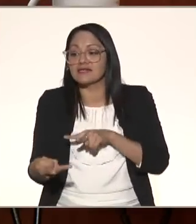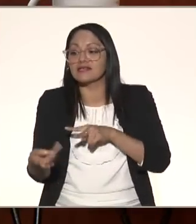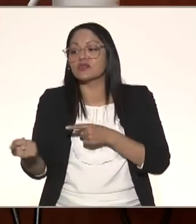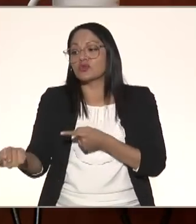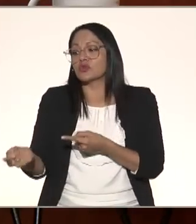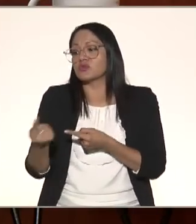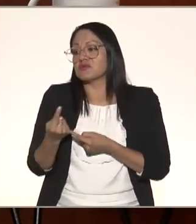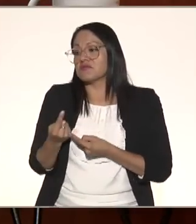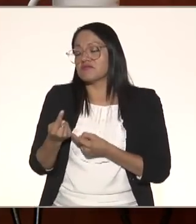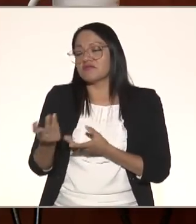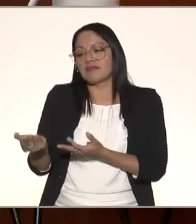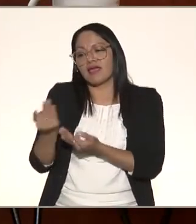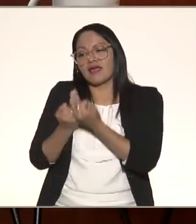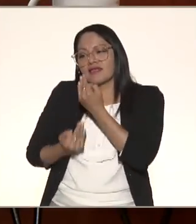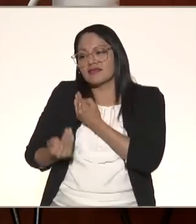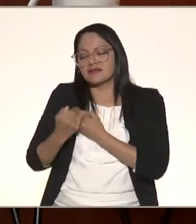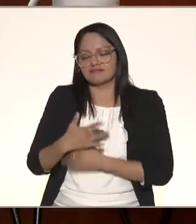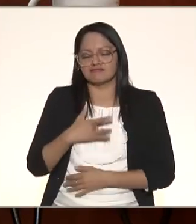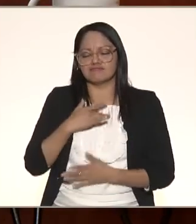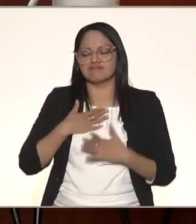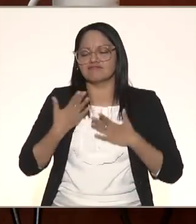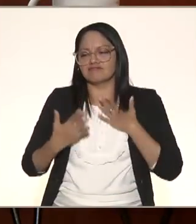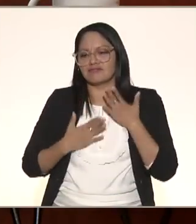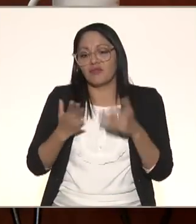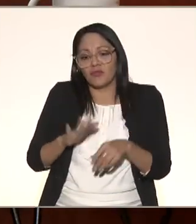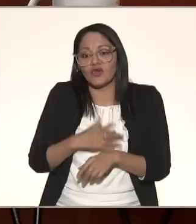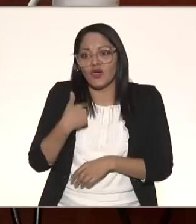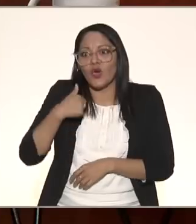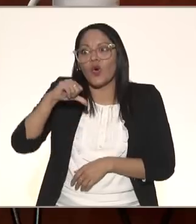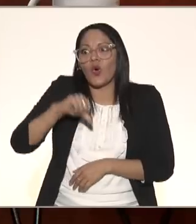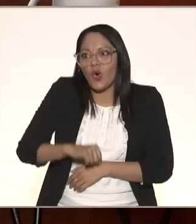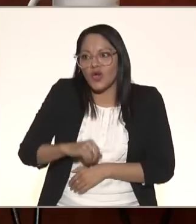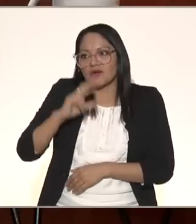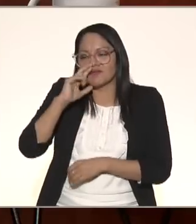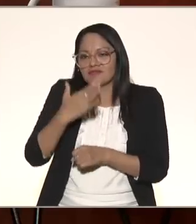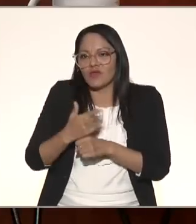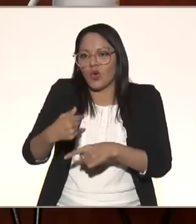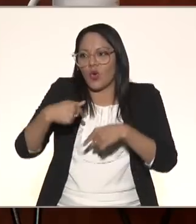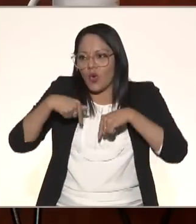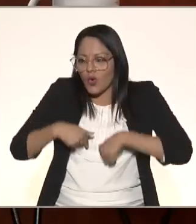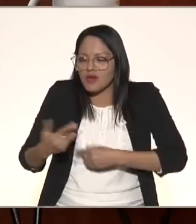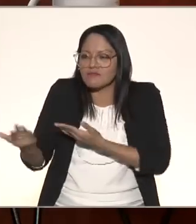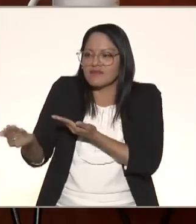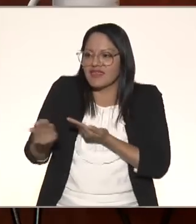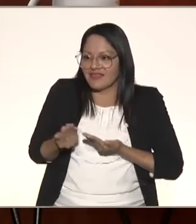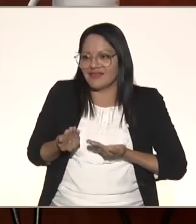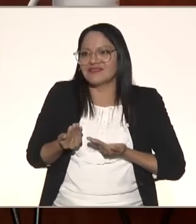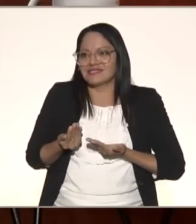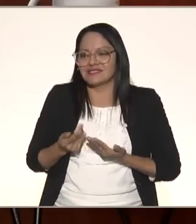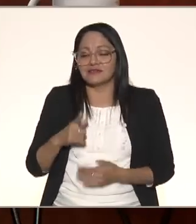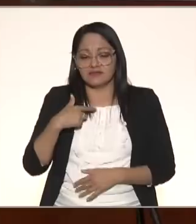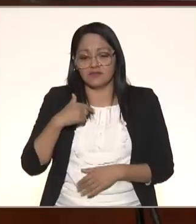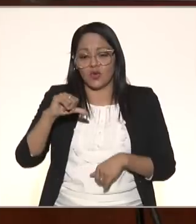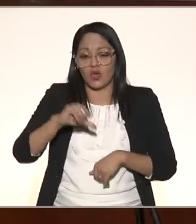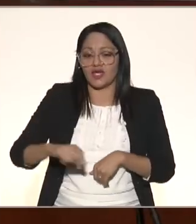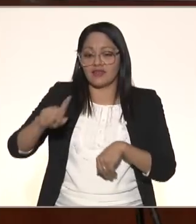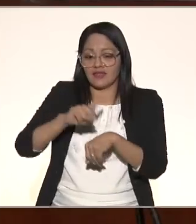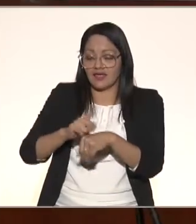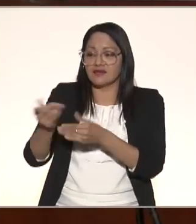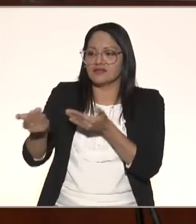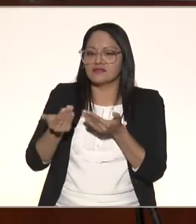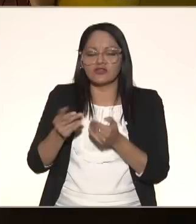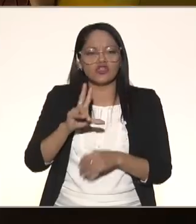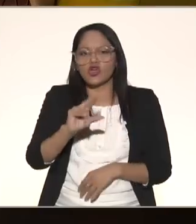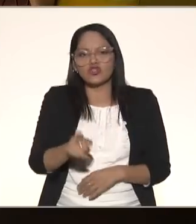disfrutando porque estoy haciendo conciencia de que hoy me toca hoy me toca recibir y todo lo que reciba de ti lo voy a y no son